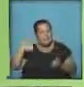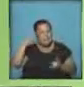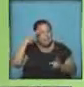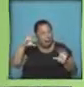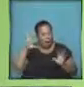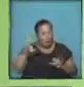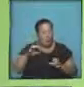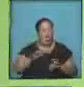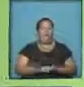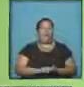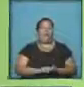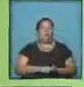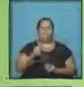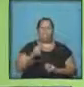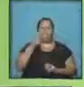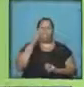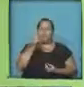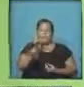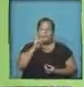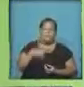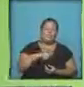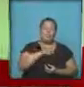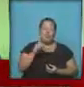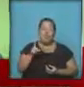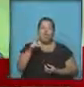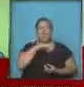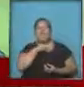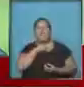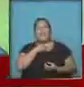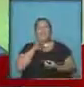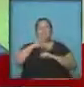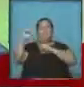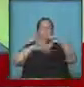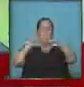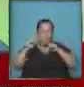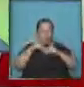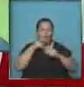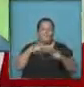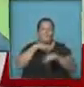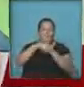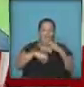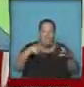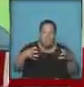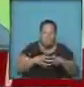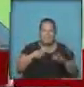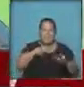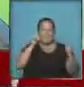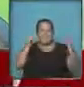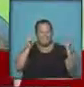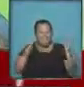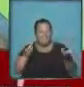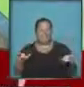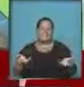permanentemente frente a la decisión de comprar o no, o de pretender poner pirotecnia cuando estamos en familia o estamos queriendo celebrar